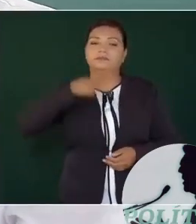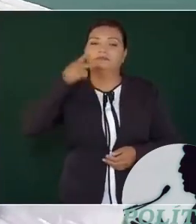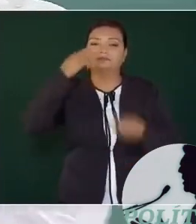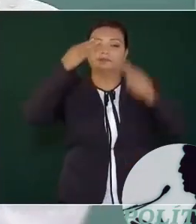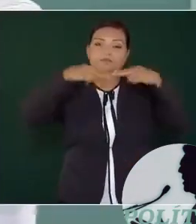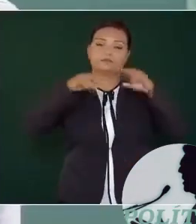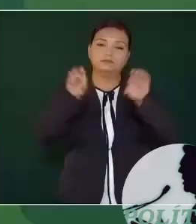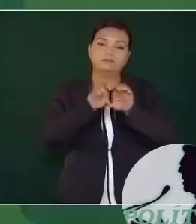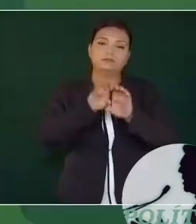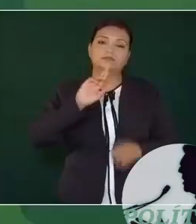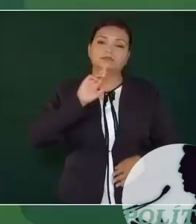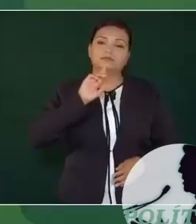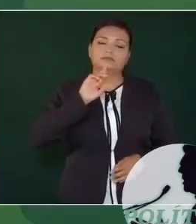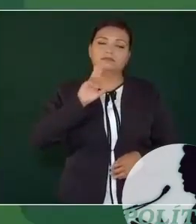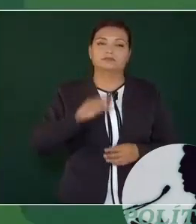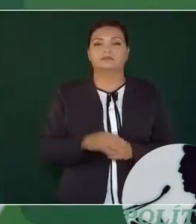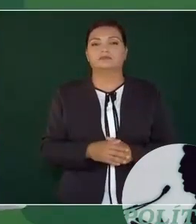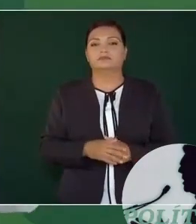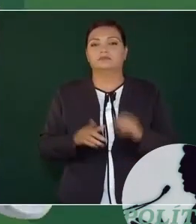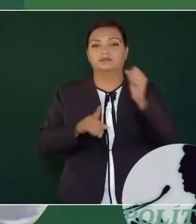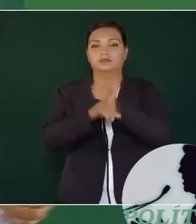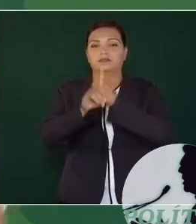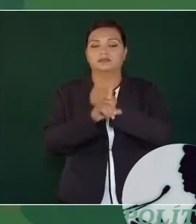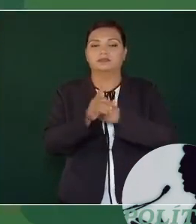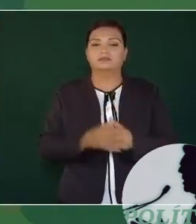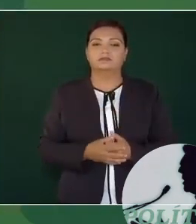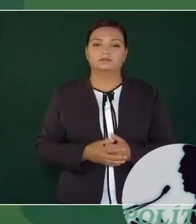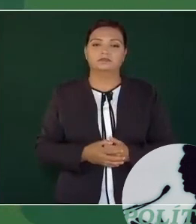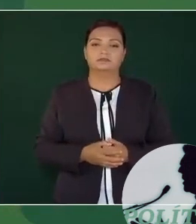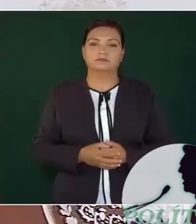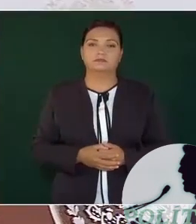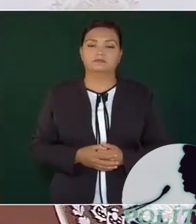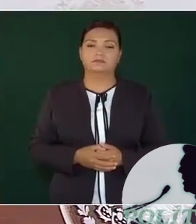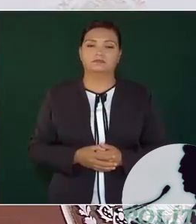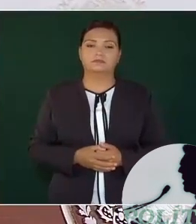empresa: oye, ¿cómo resolviste el problema